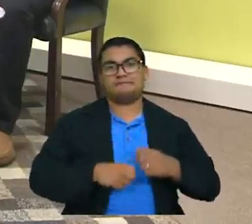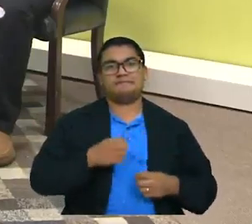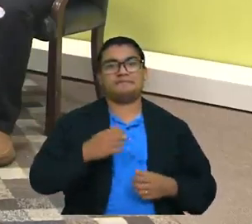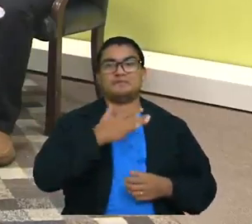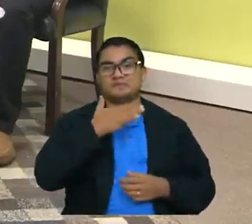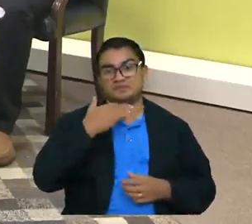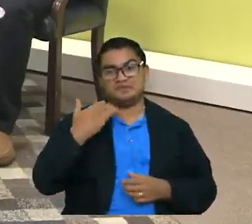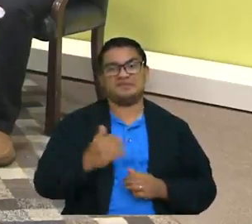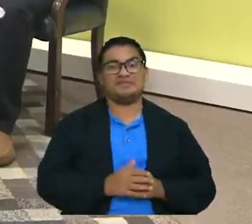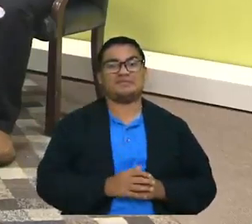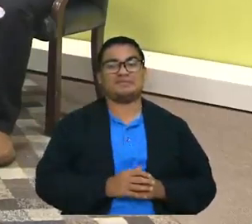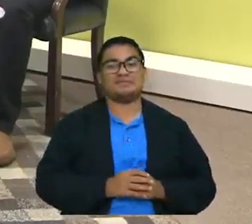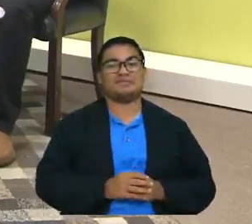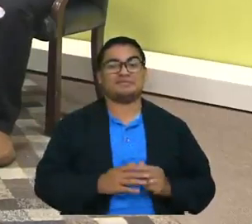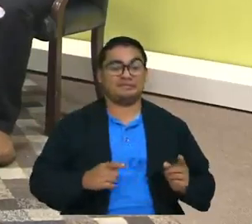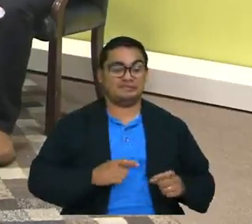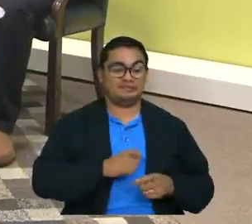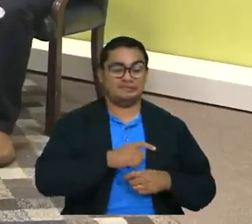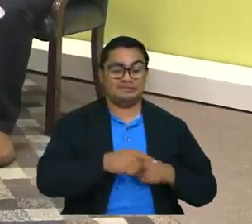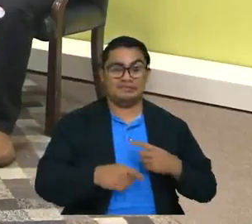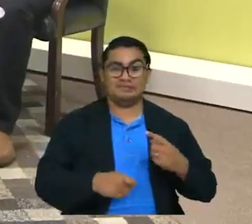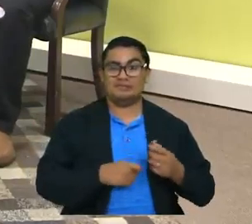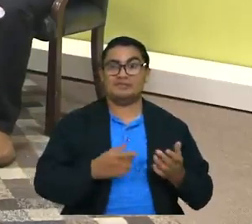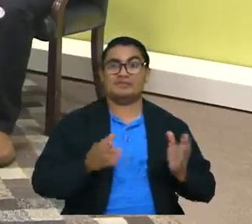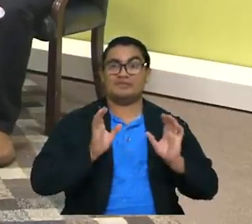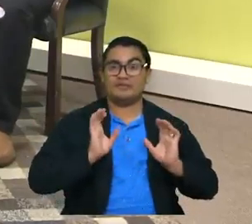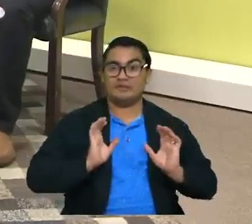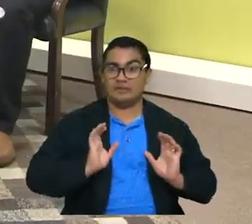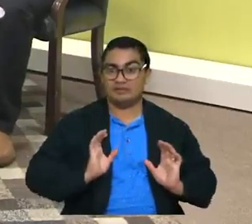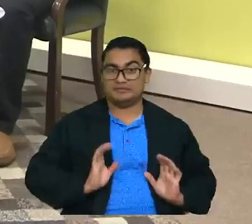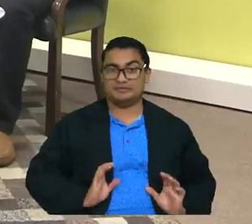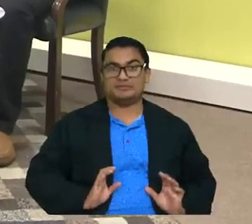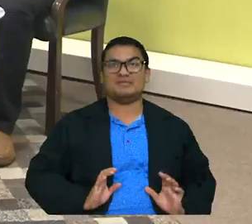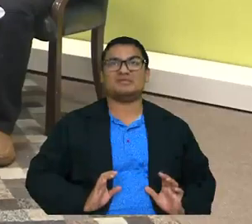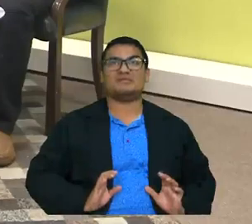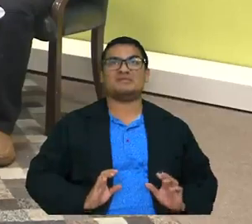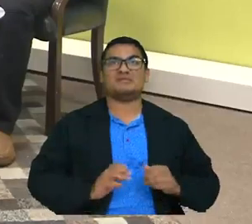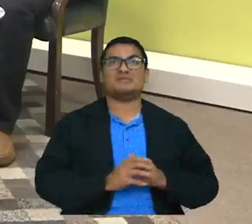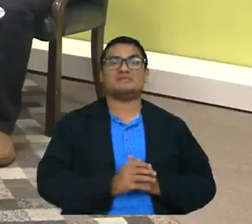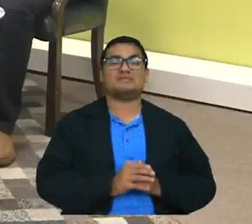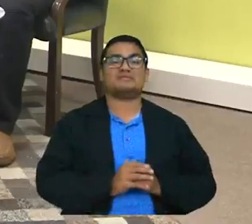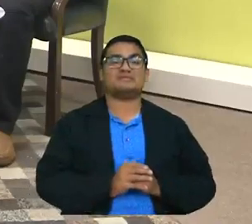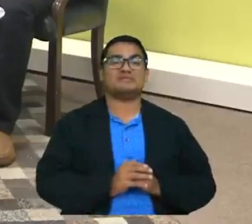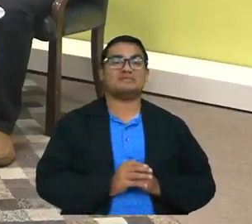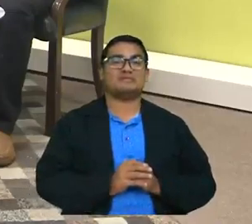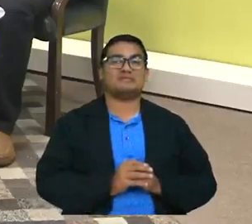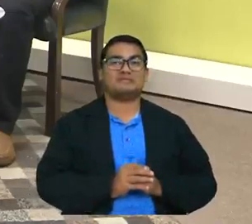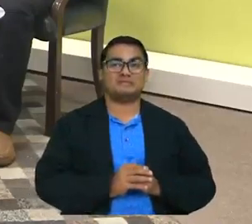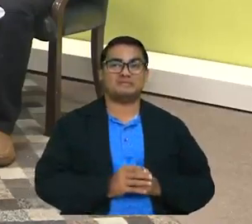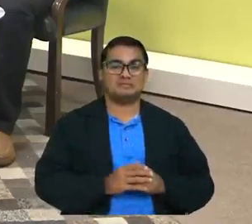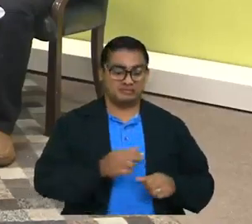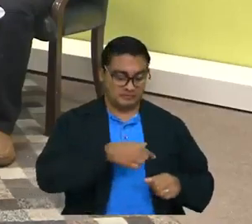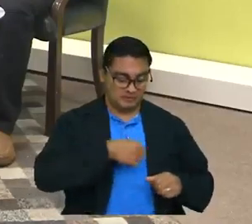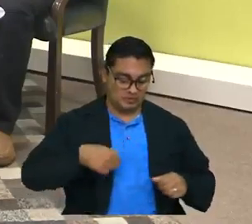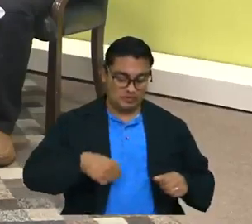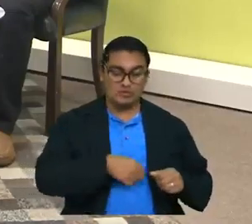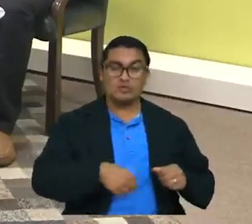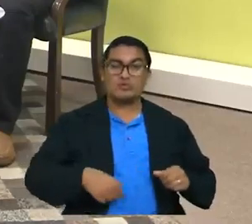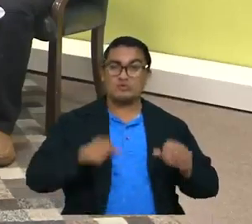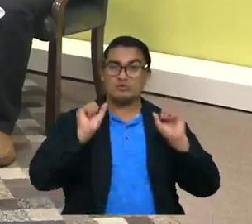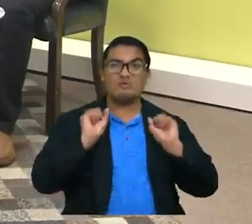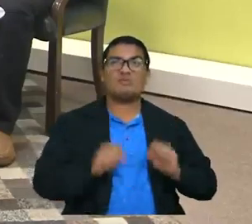Pero una vez que estos parásitos externos entran en nuestro organismo, a nuestro intestino, ¿sí? ¿Llegan a ser parte